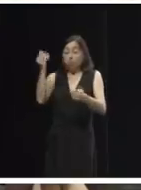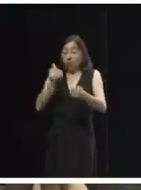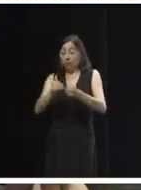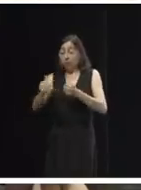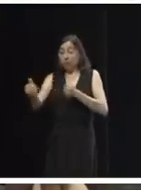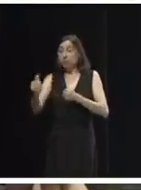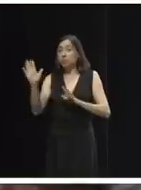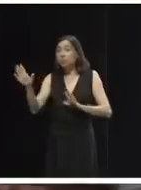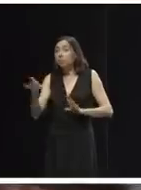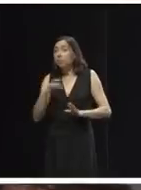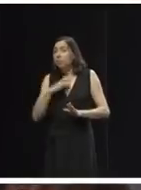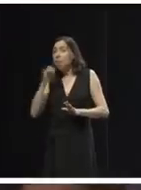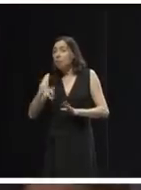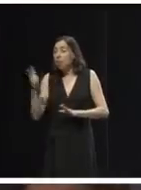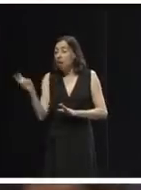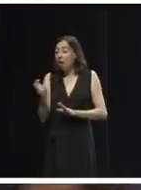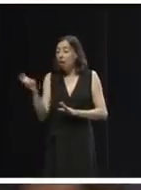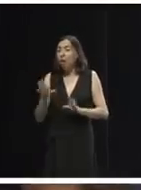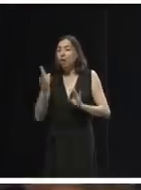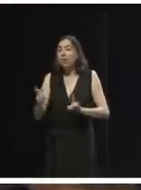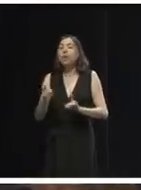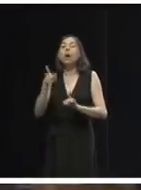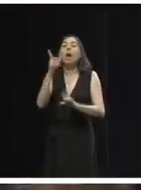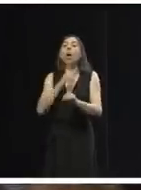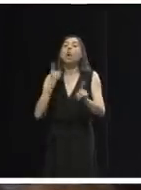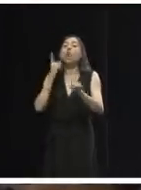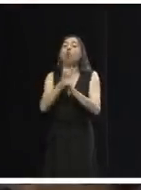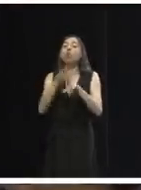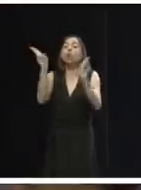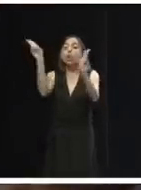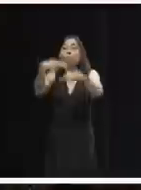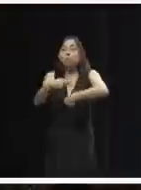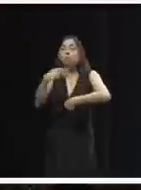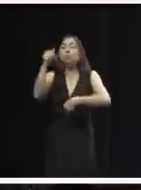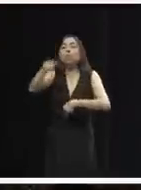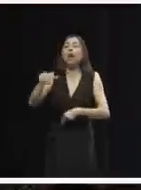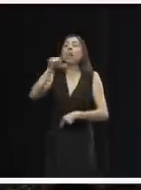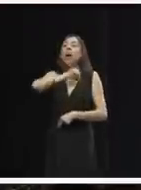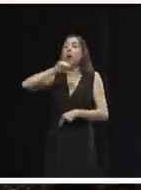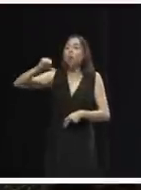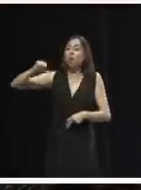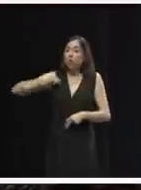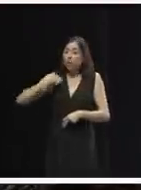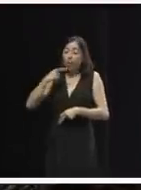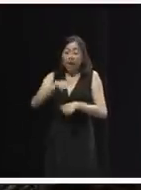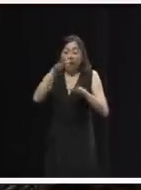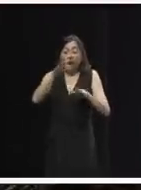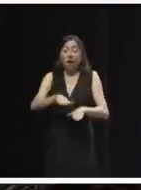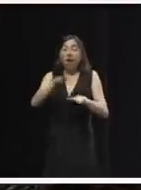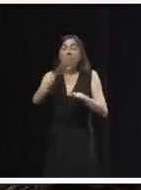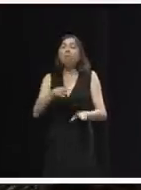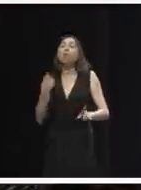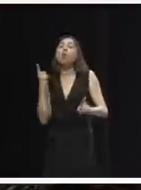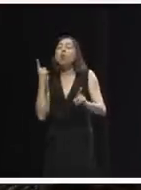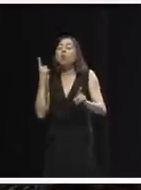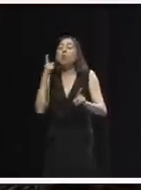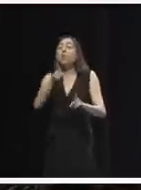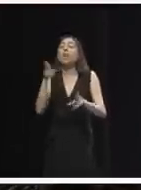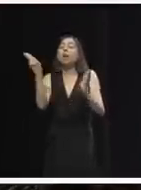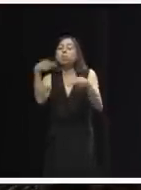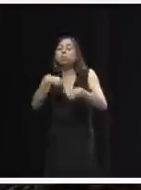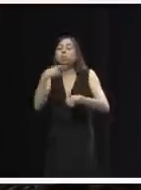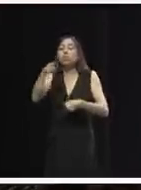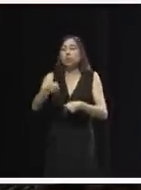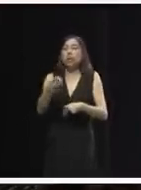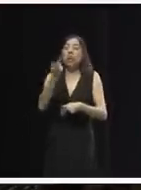los que vienen están pidiendo la supresión de las autonomías, los que vienen están en contra de la Constitución española, los que